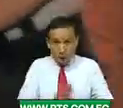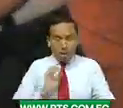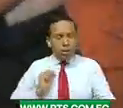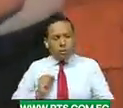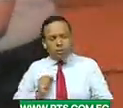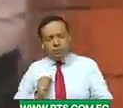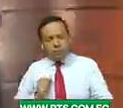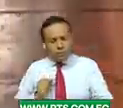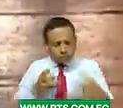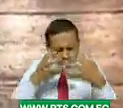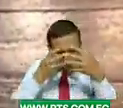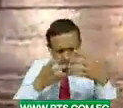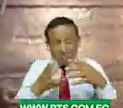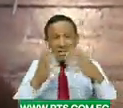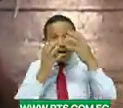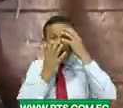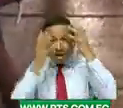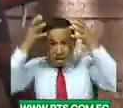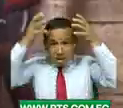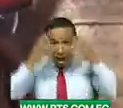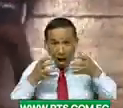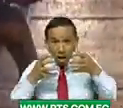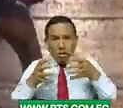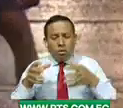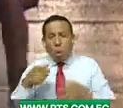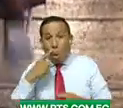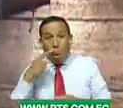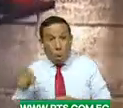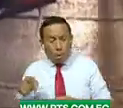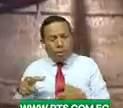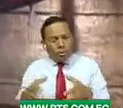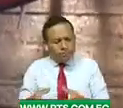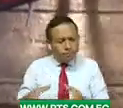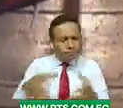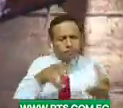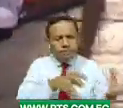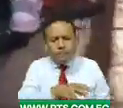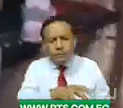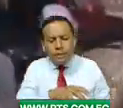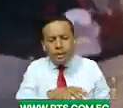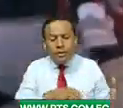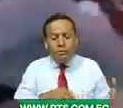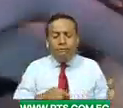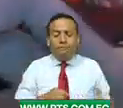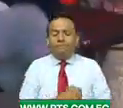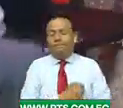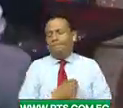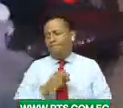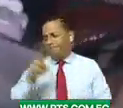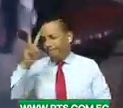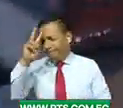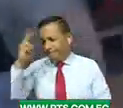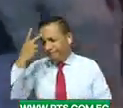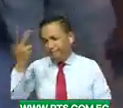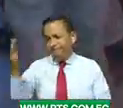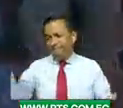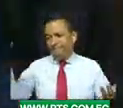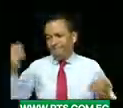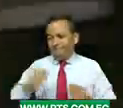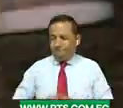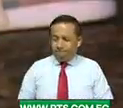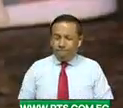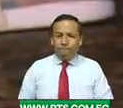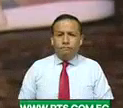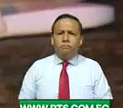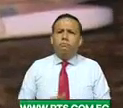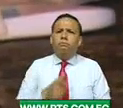tiros. ¿Quién fue testigo de eso? El hermano de él, un hermanito de unos 14, 15 años, pues no tiene antecedentes, no tiene nada.